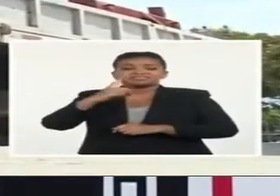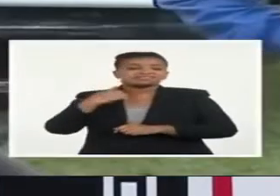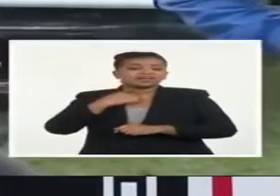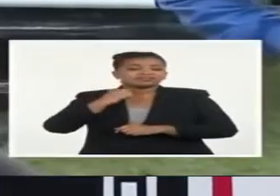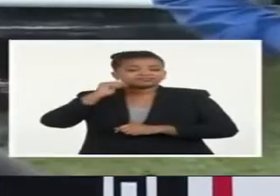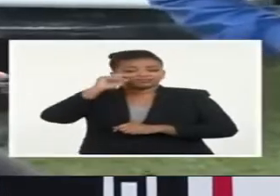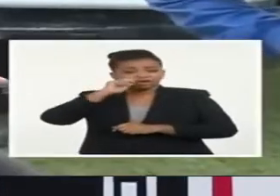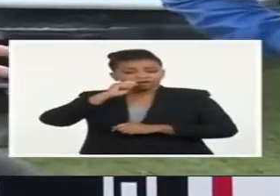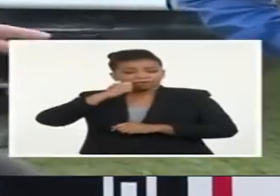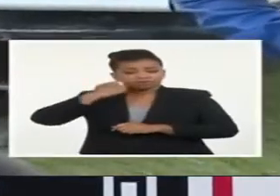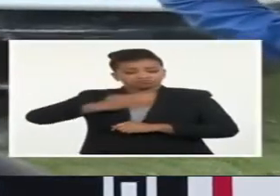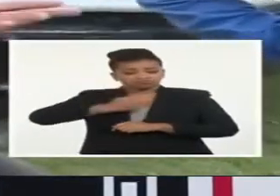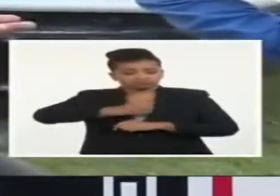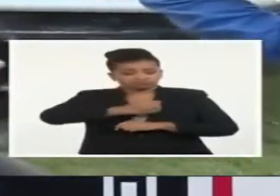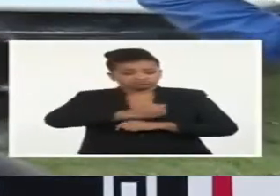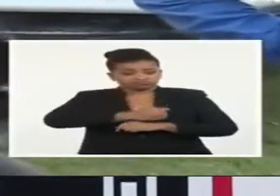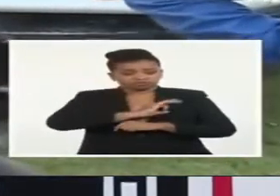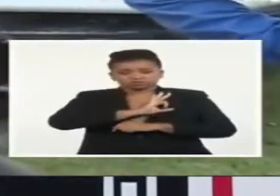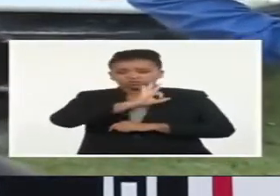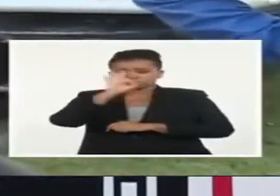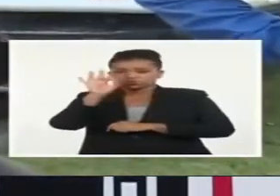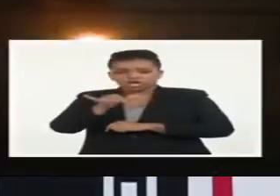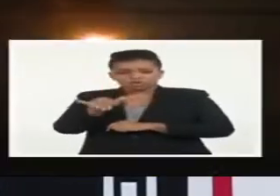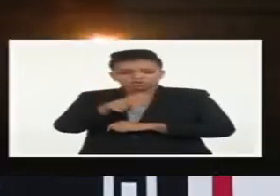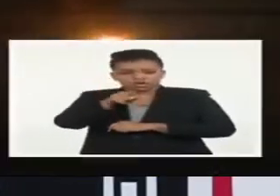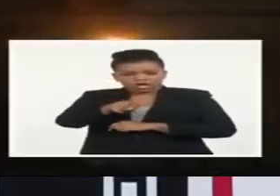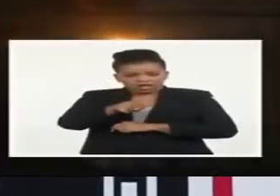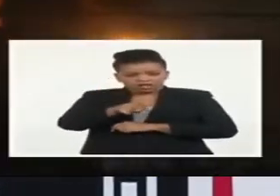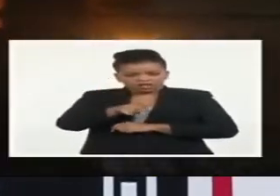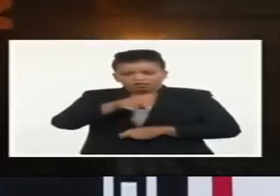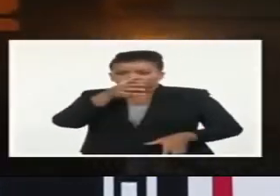ese sistema de protección contra incendio.